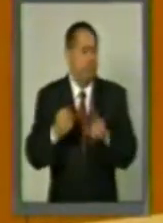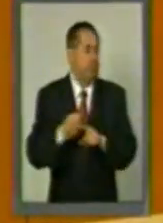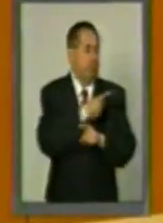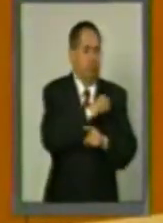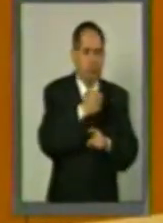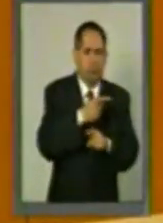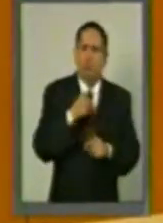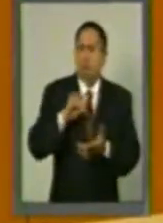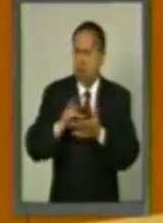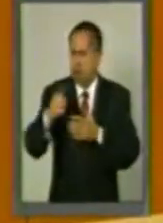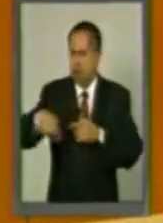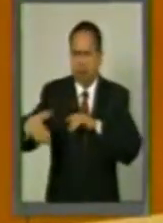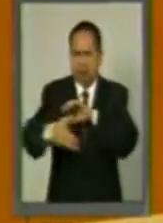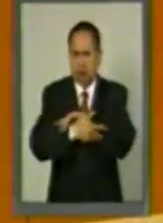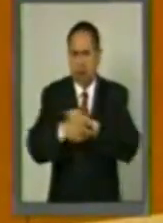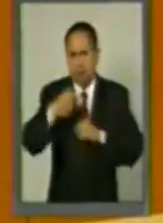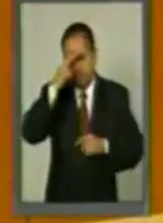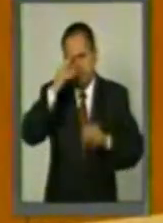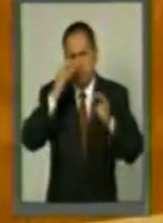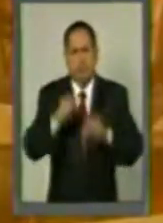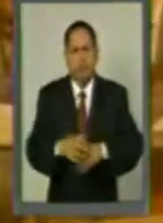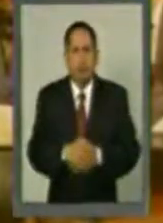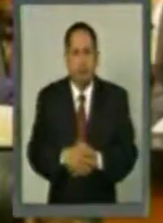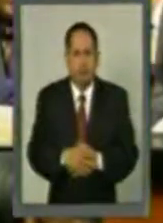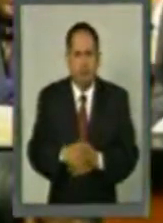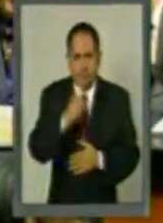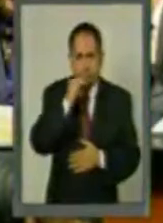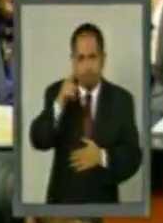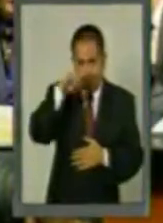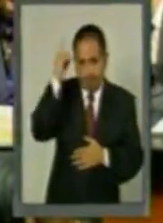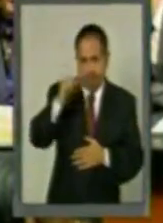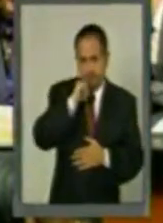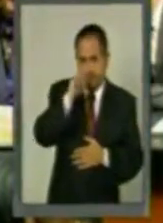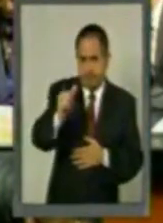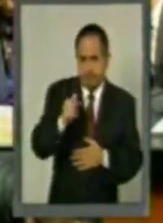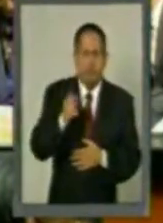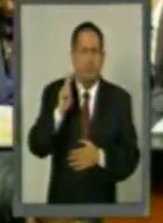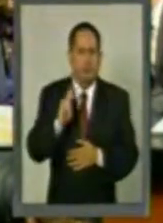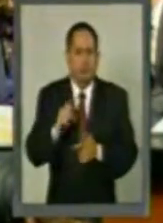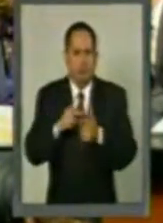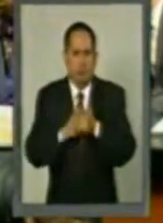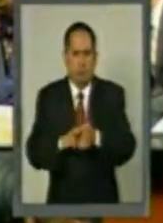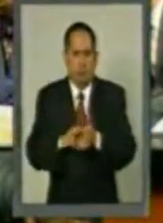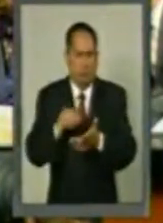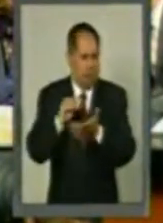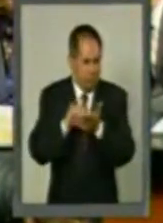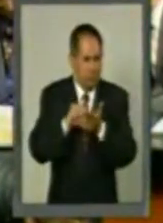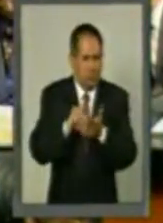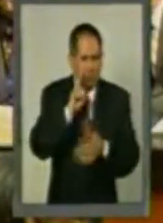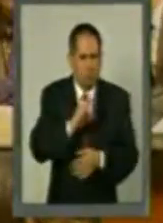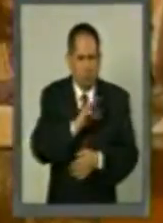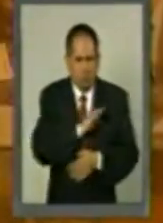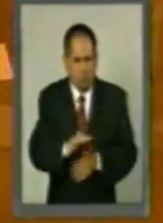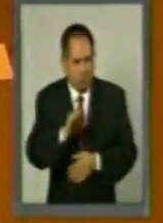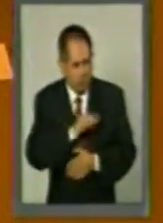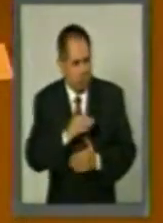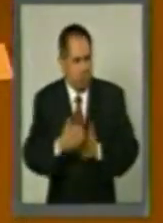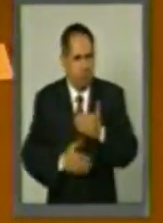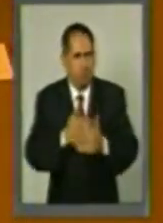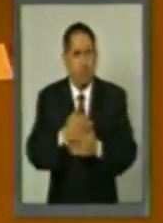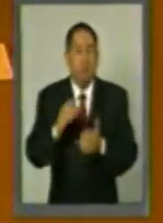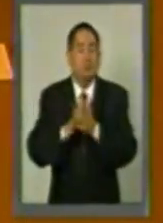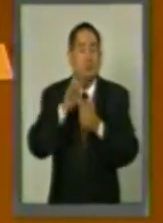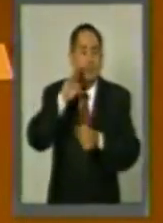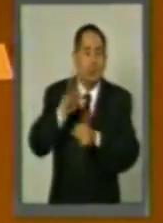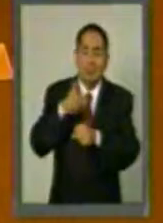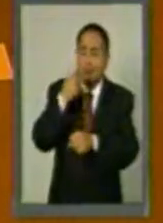realidad. No ha sido sencillo, por el contrario, ha sido posible por la